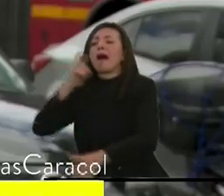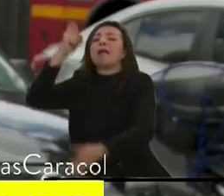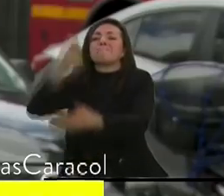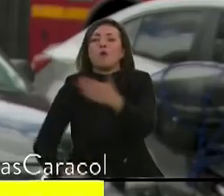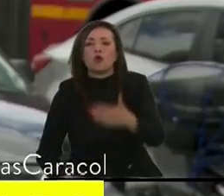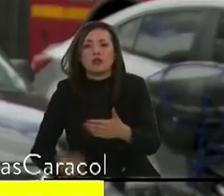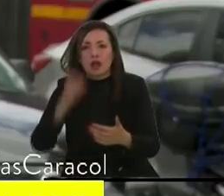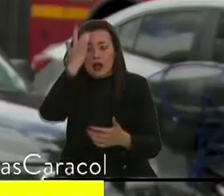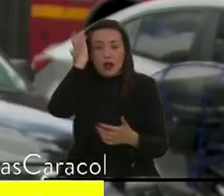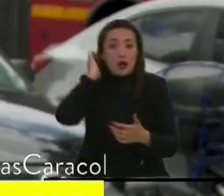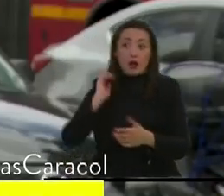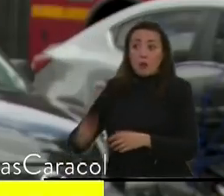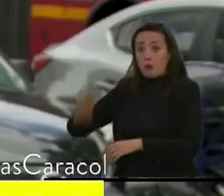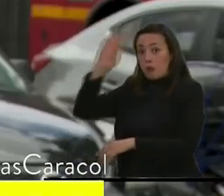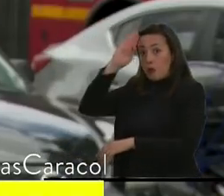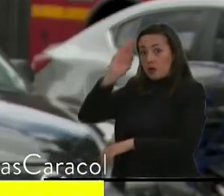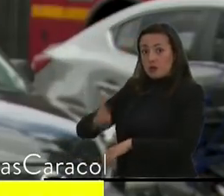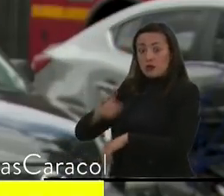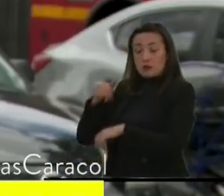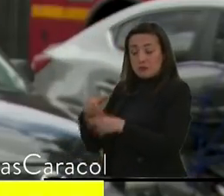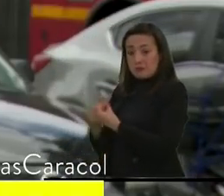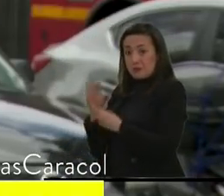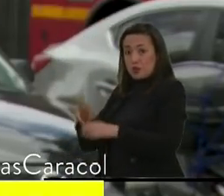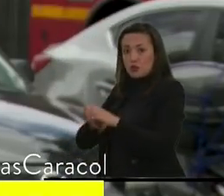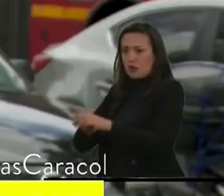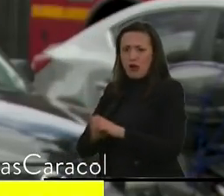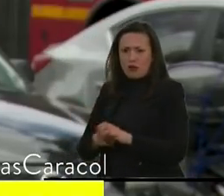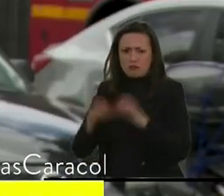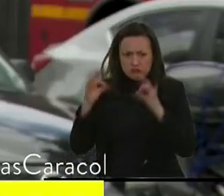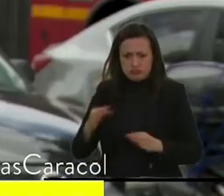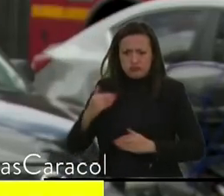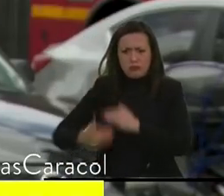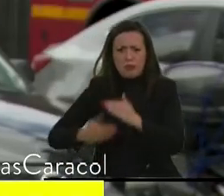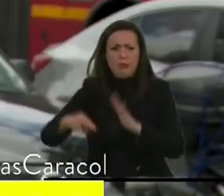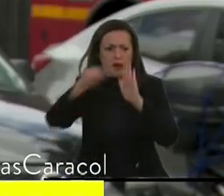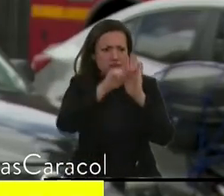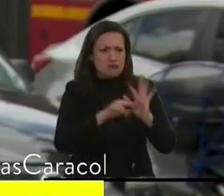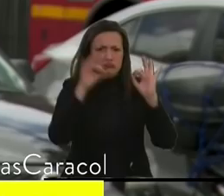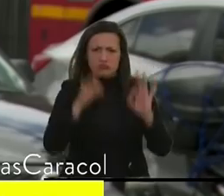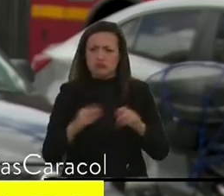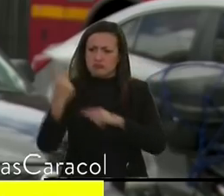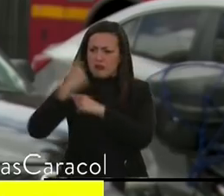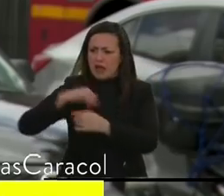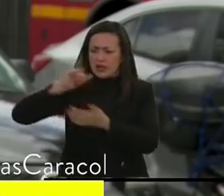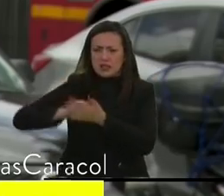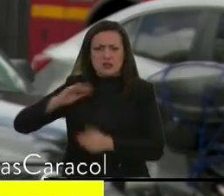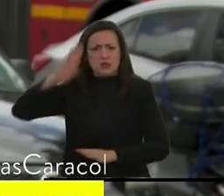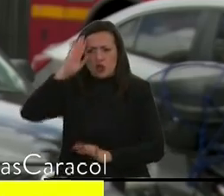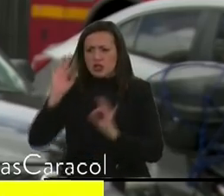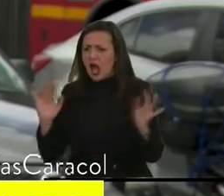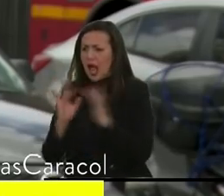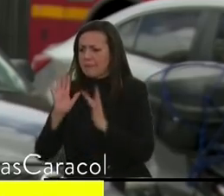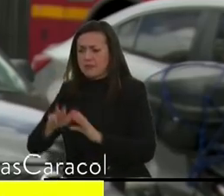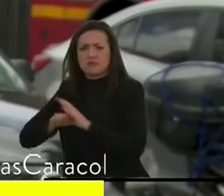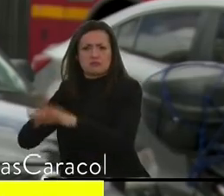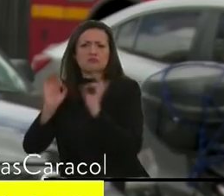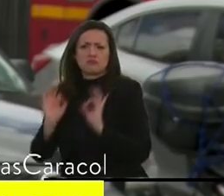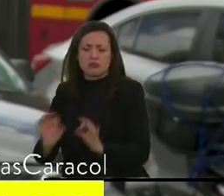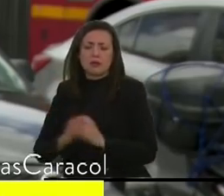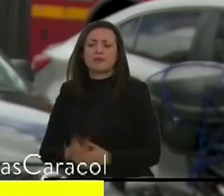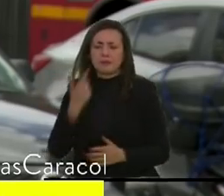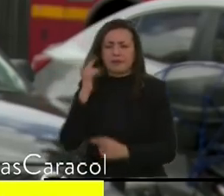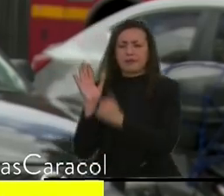de Tránsito aseguró que se llevó a cabo con todos los procedimientos y protocolos establecidos por la Policía de Tránsito. Veamos el informe.